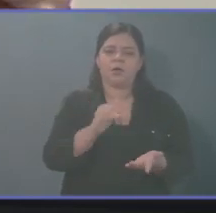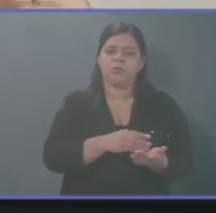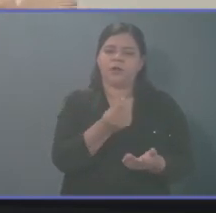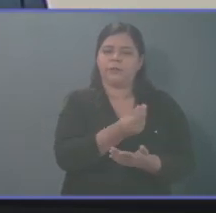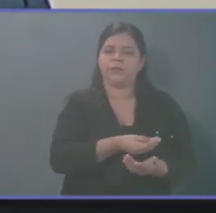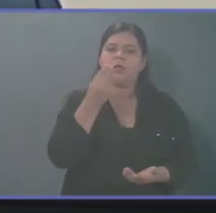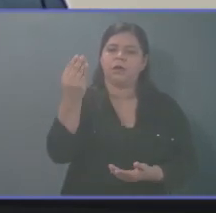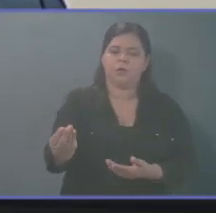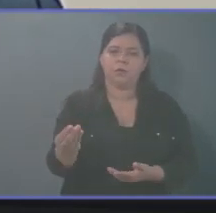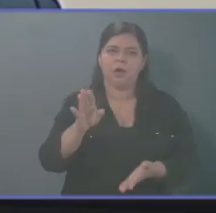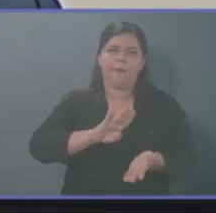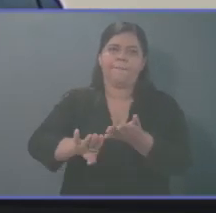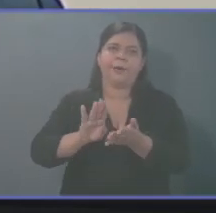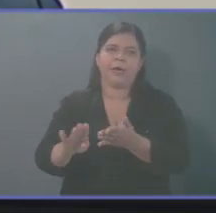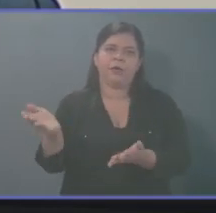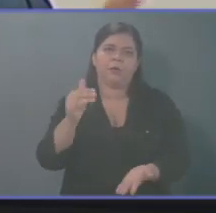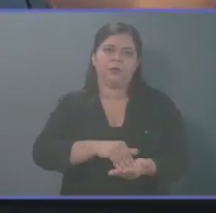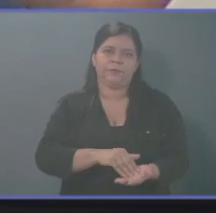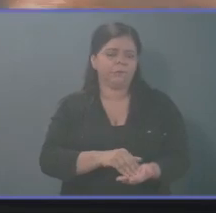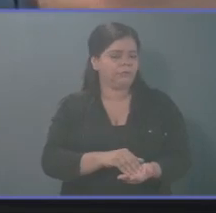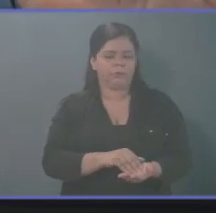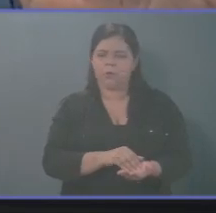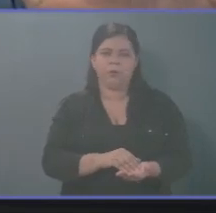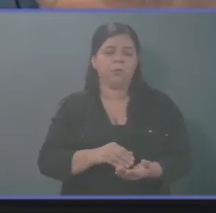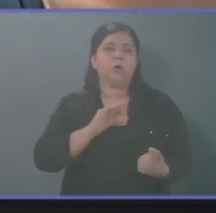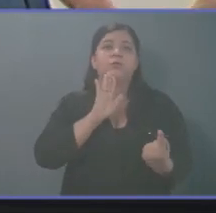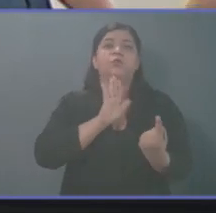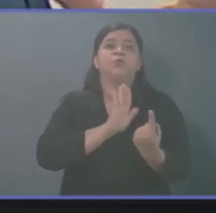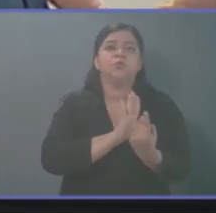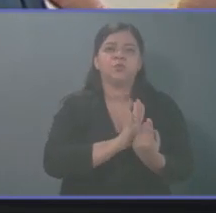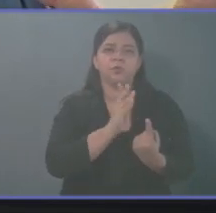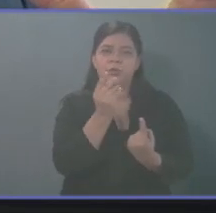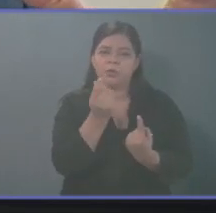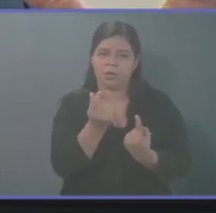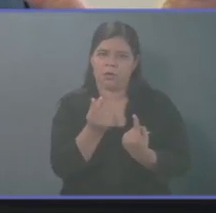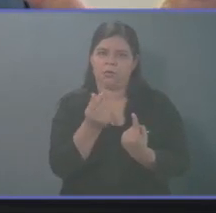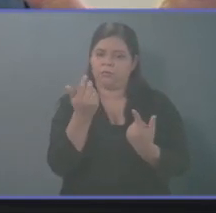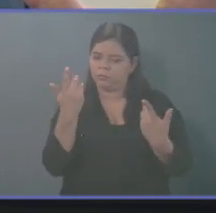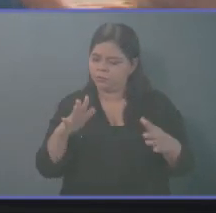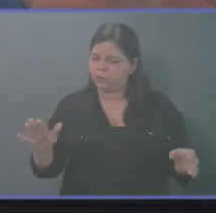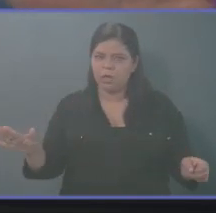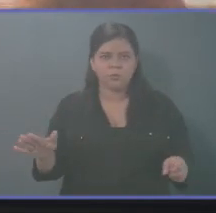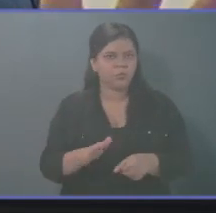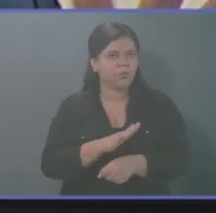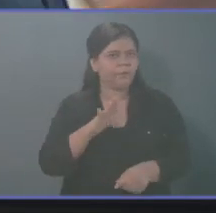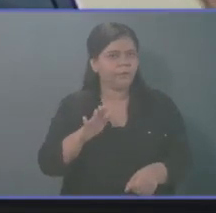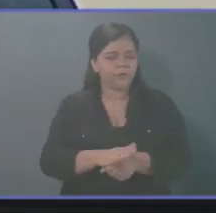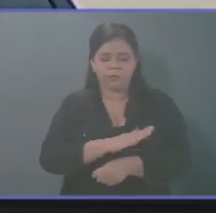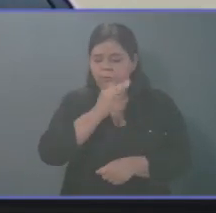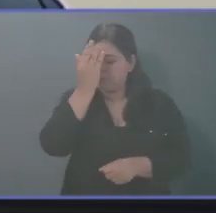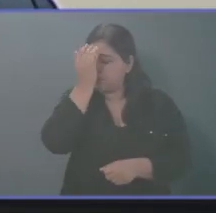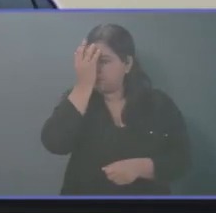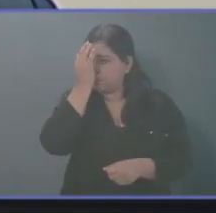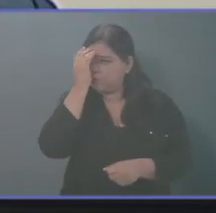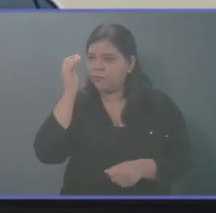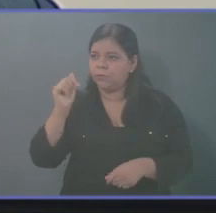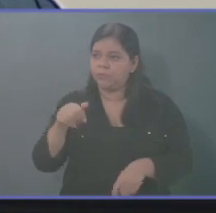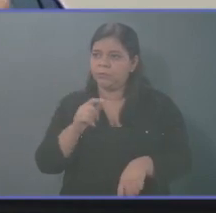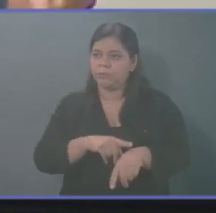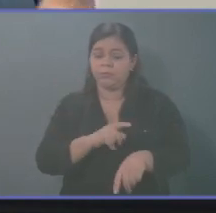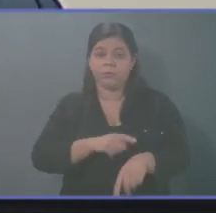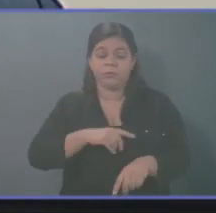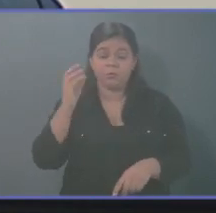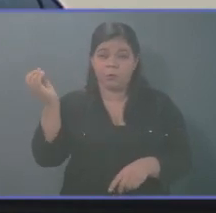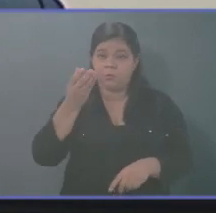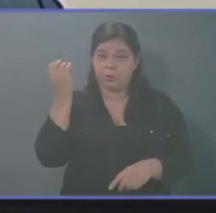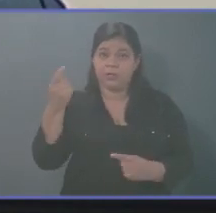fondo de pensiones, porque suficiente tiene de incertidumbre en esta emergencia y lo